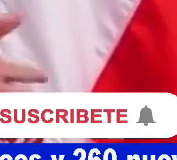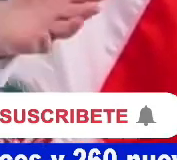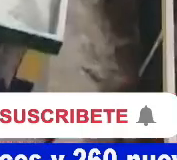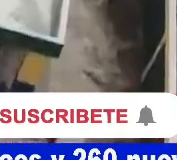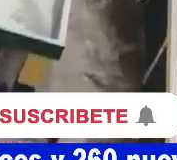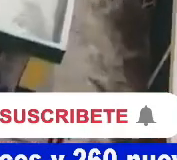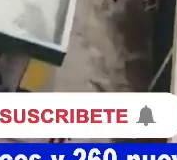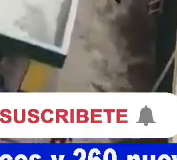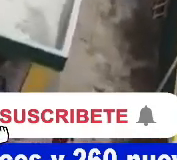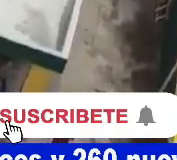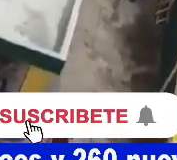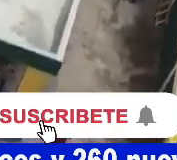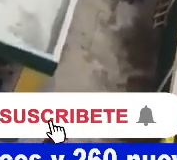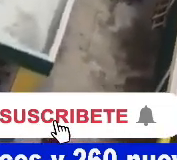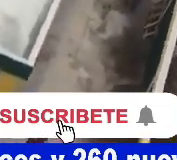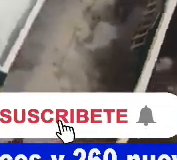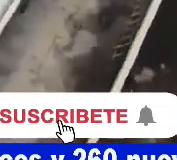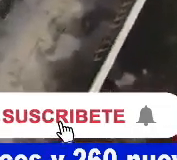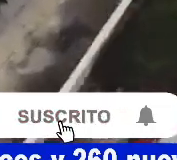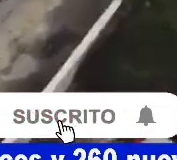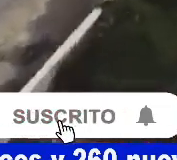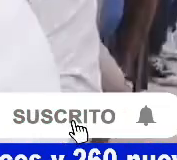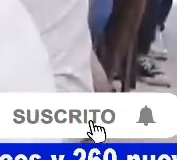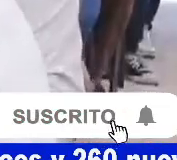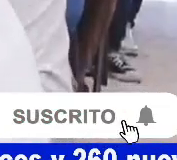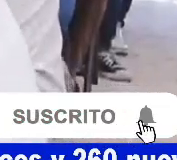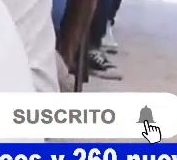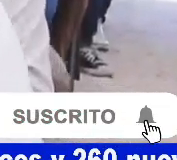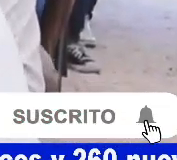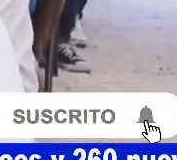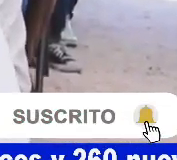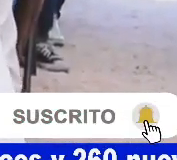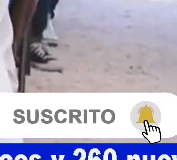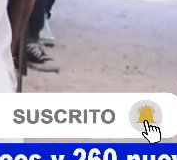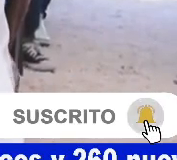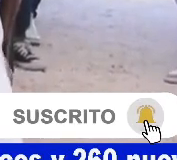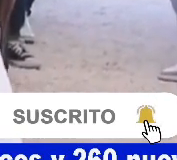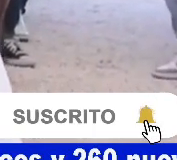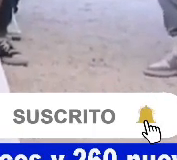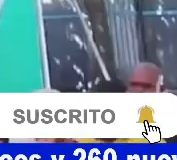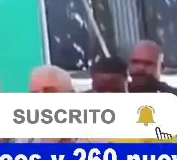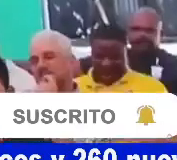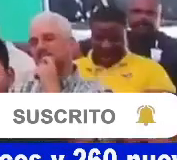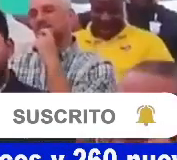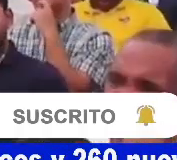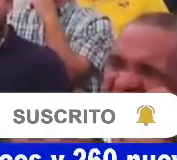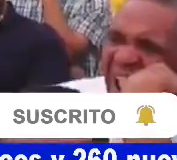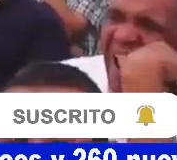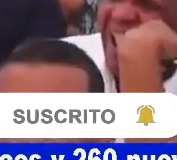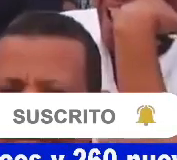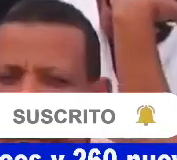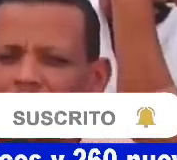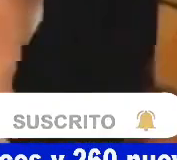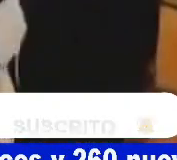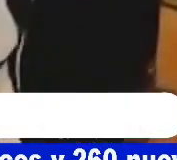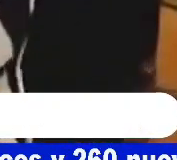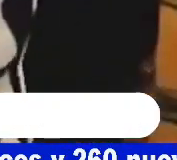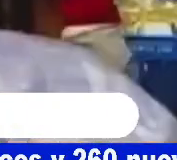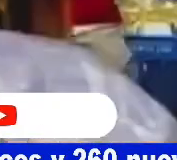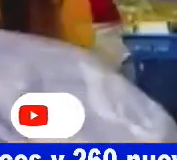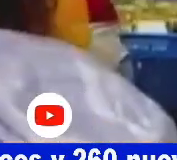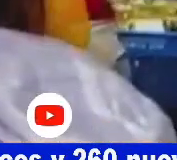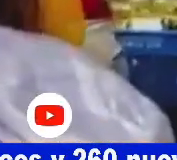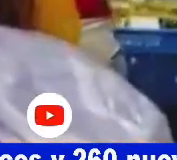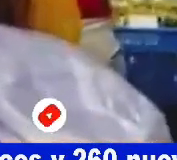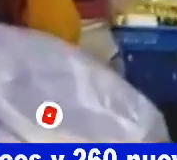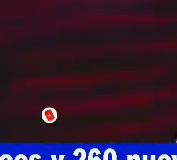Pero no lo pueden creer, no lo pueden aceptar, que aquí, en este gobierno, para ayudar